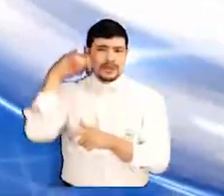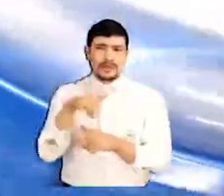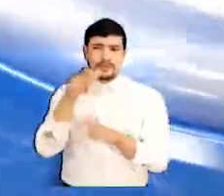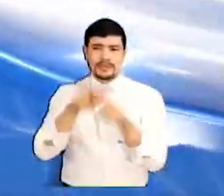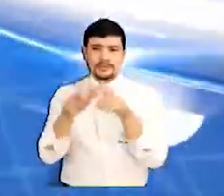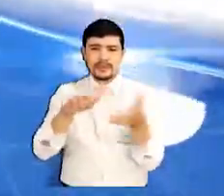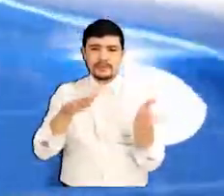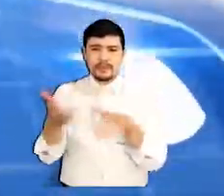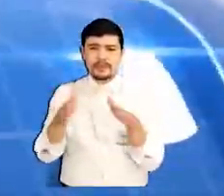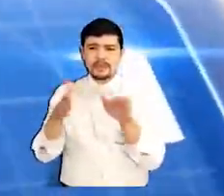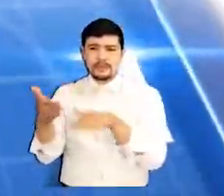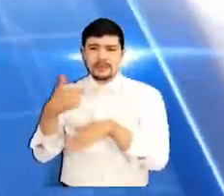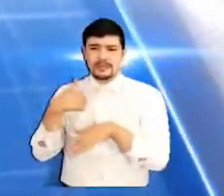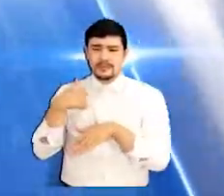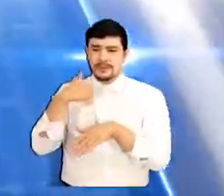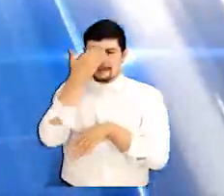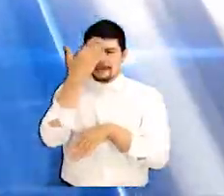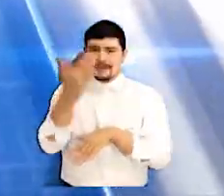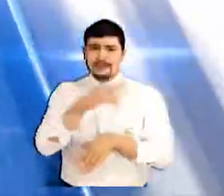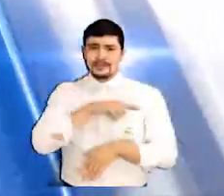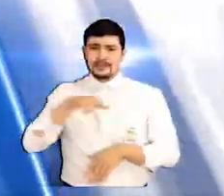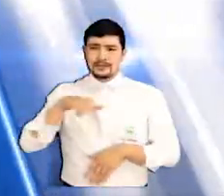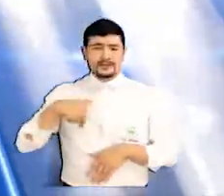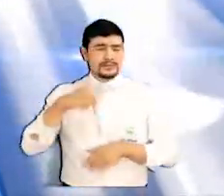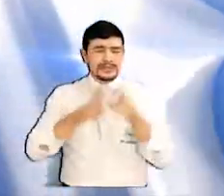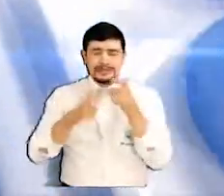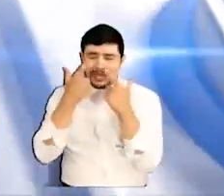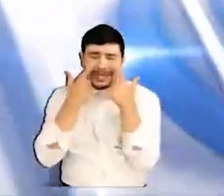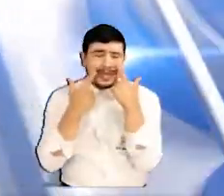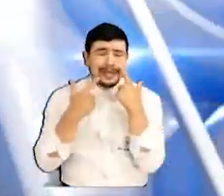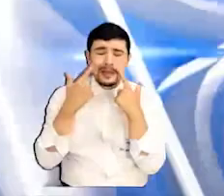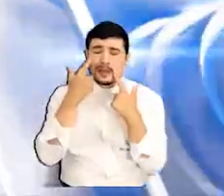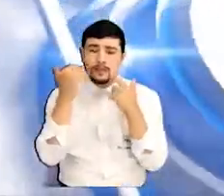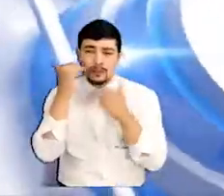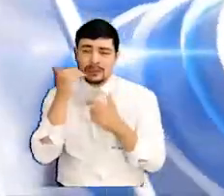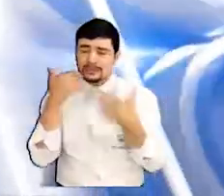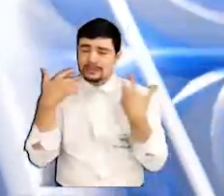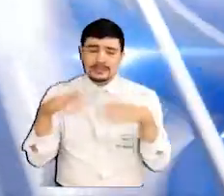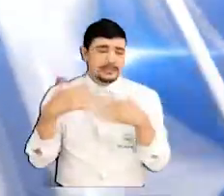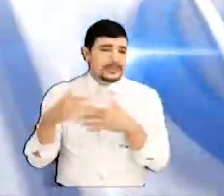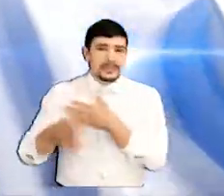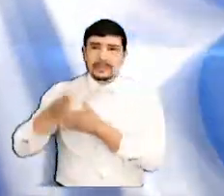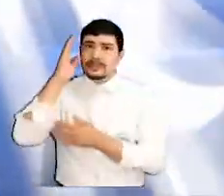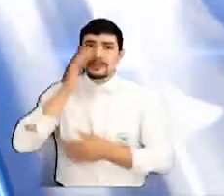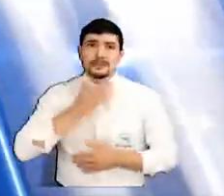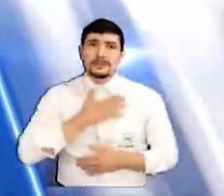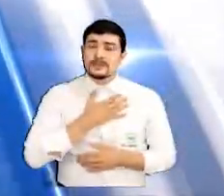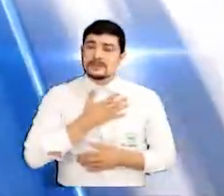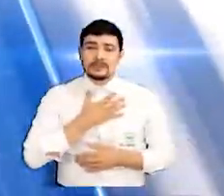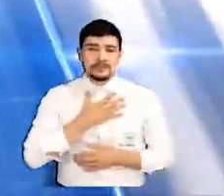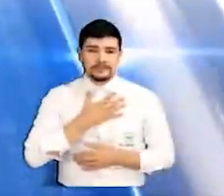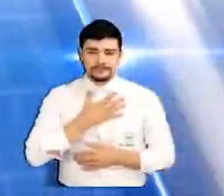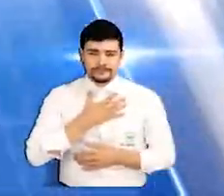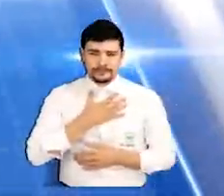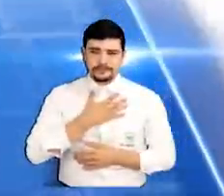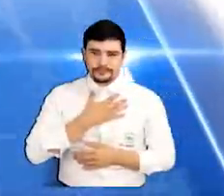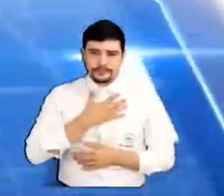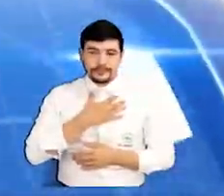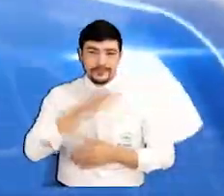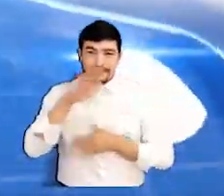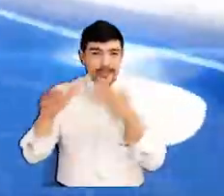Todas las casas se vinieron abajo y hay bastante gente ahí poniendo cuidado. Eso sonó durísimo